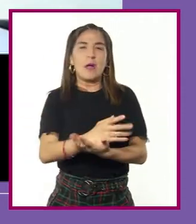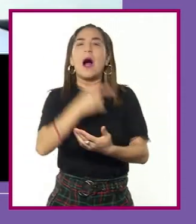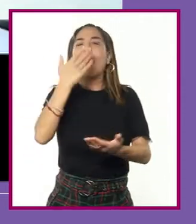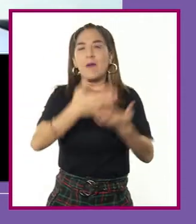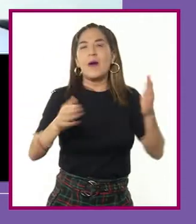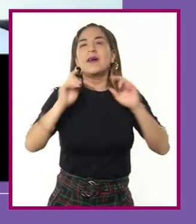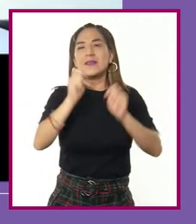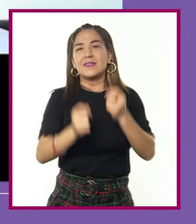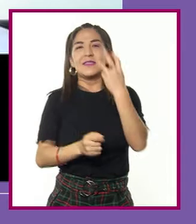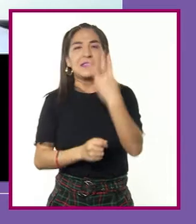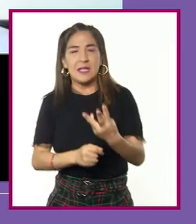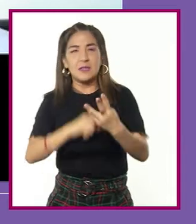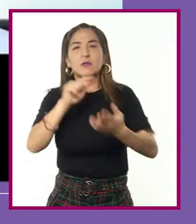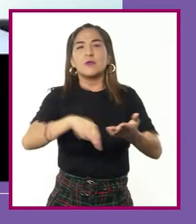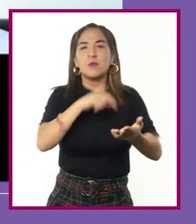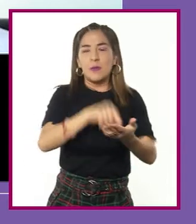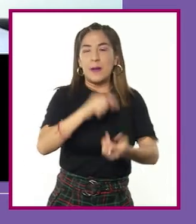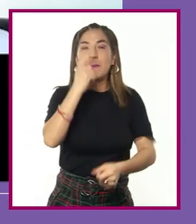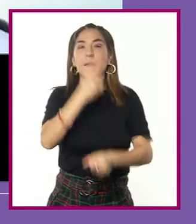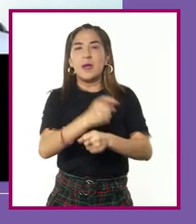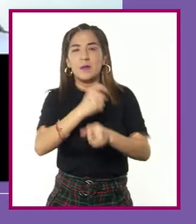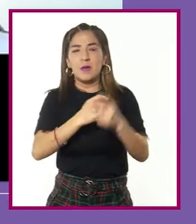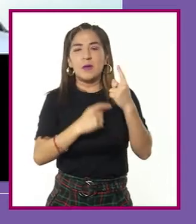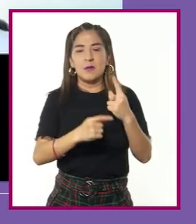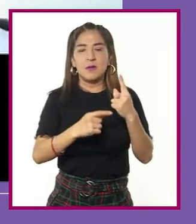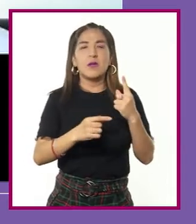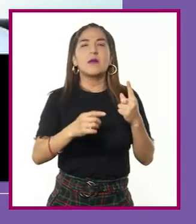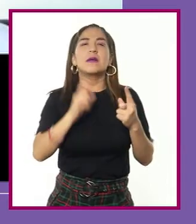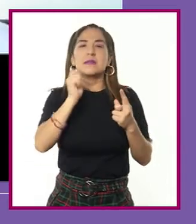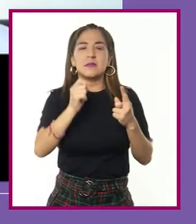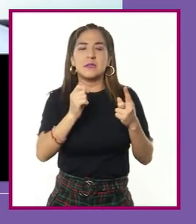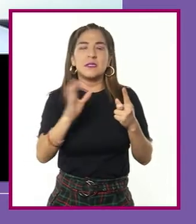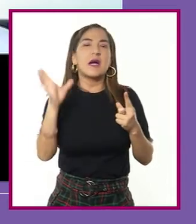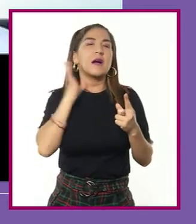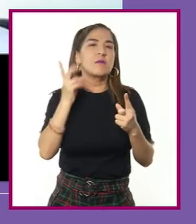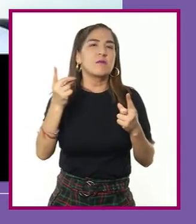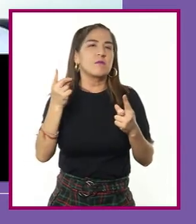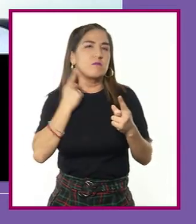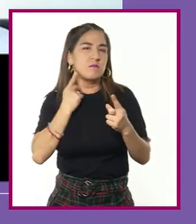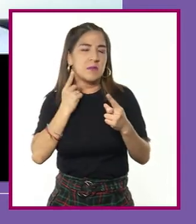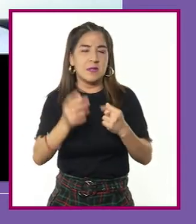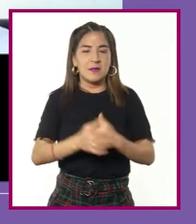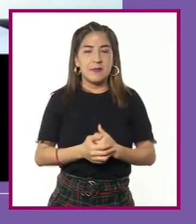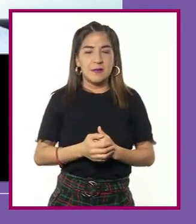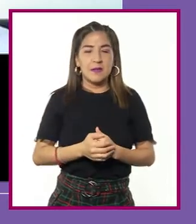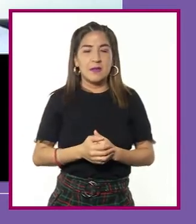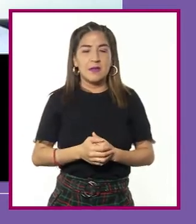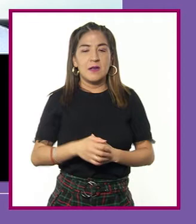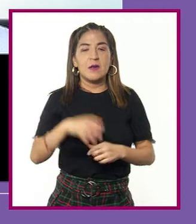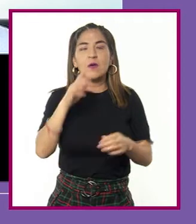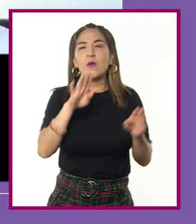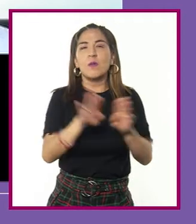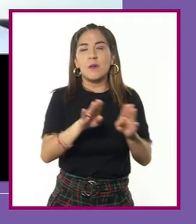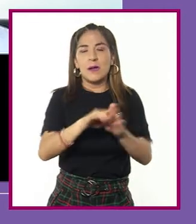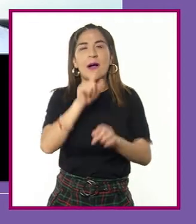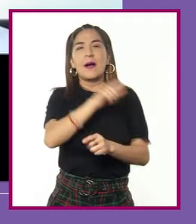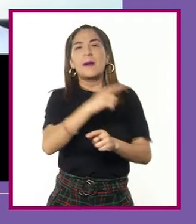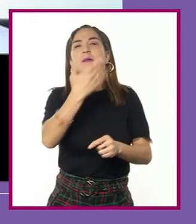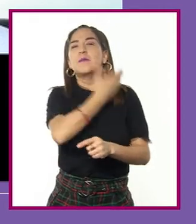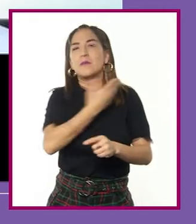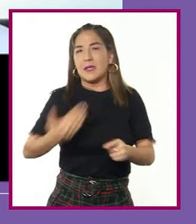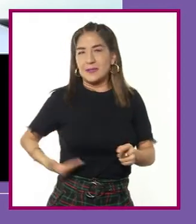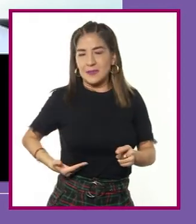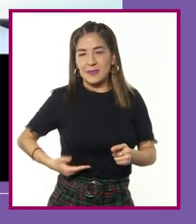diferentes escenarios. Uno, el poder ejecutivo, que está representado en el caso del poder federal por el presidente de la